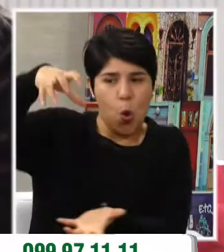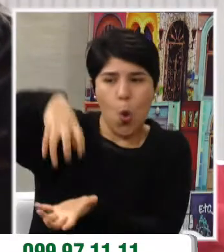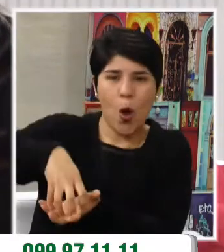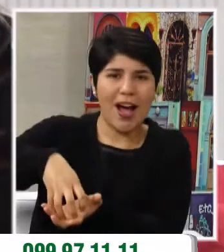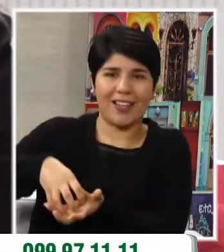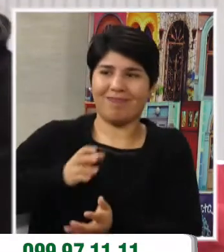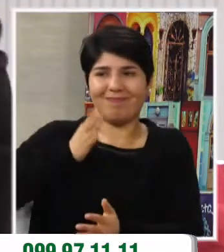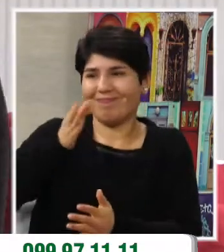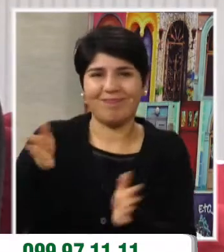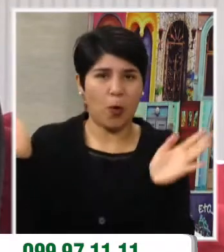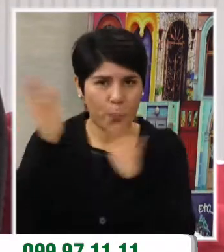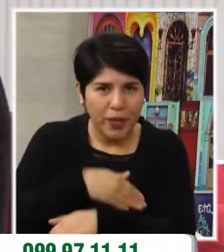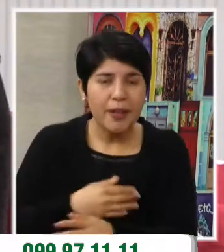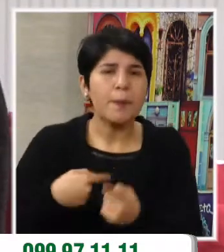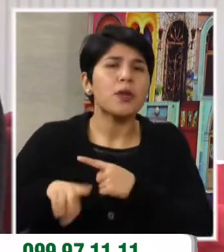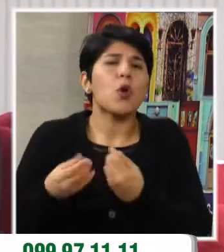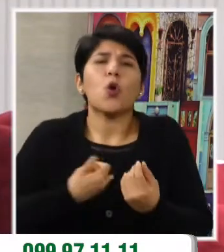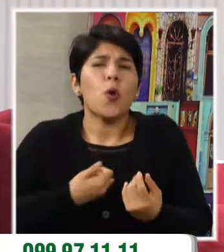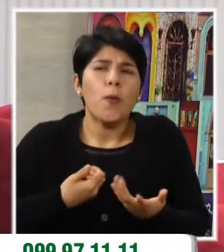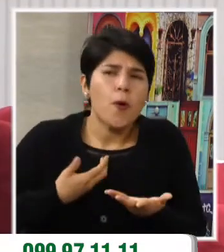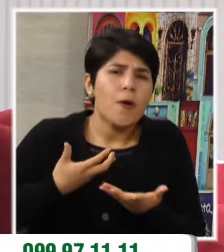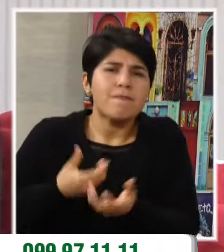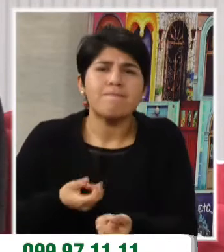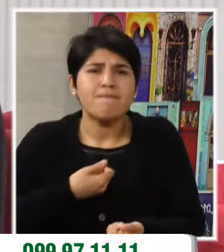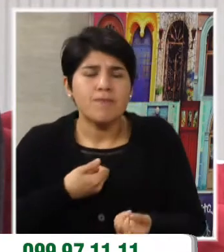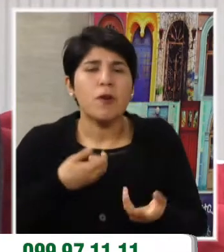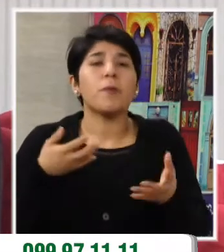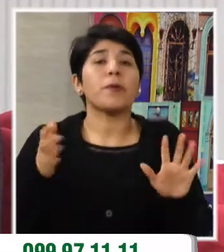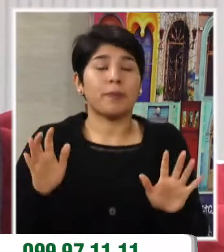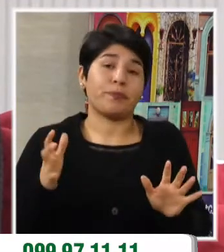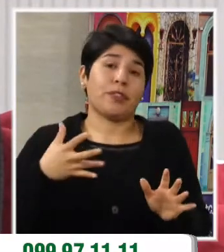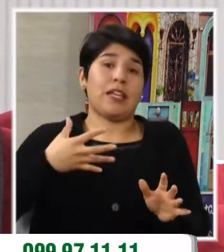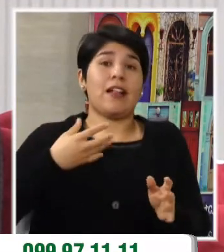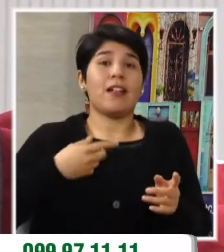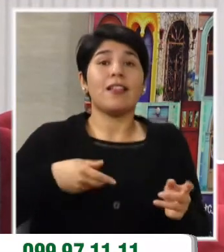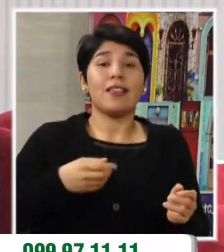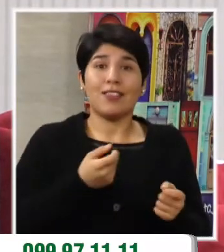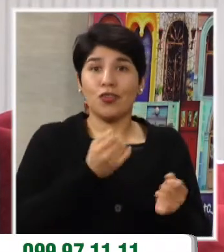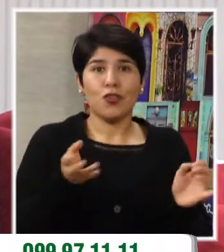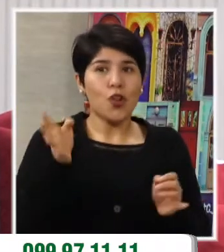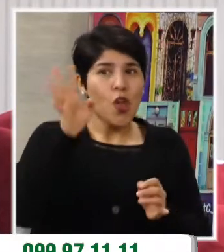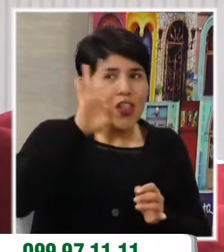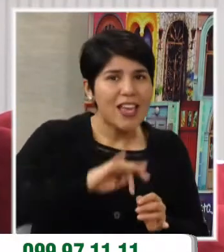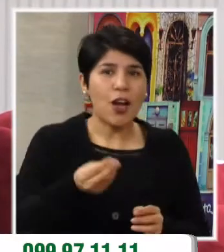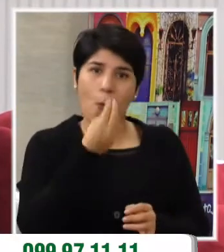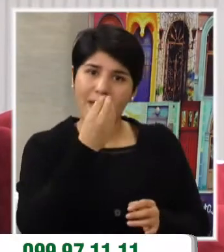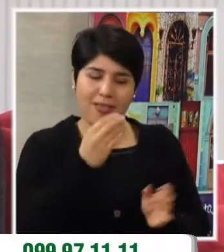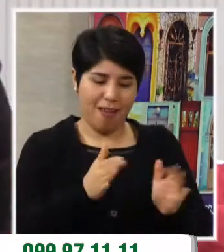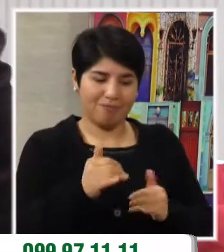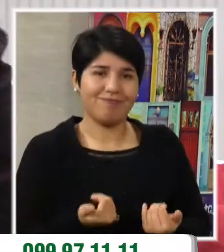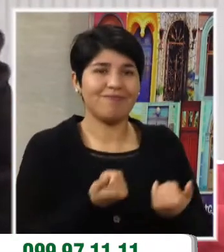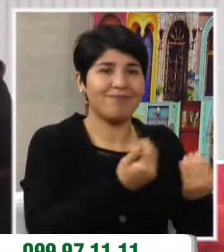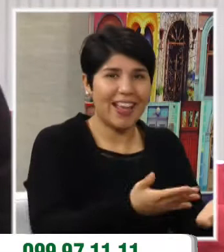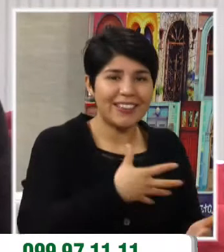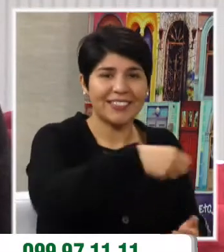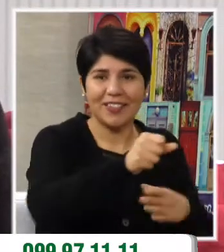pero si se llega a ellos a través de se lleva la vianda absolutamente todos los días o sea